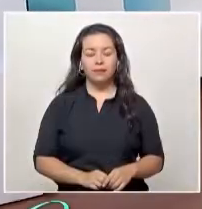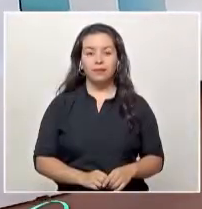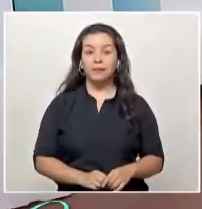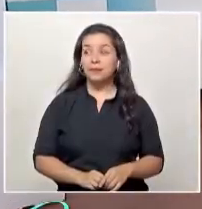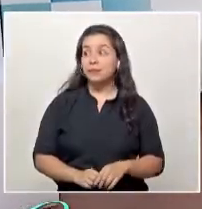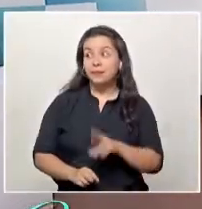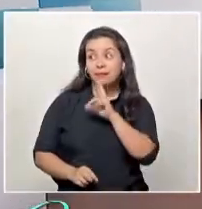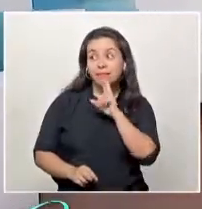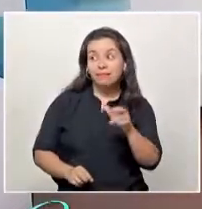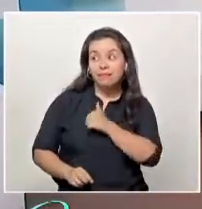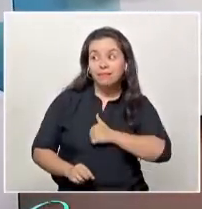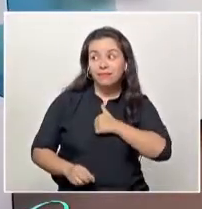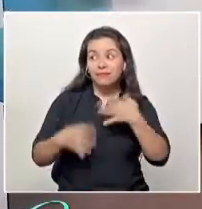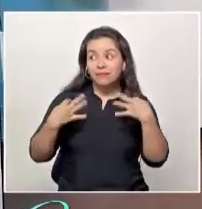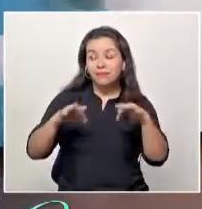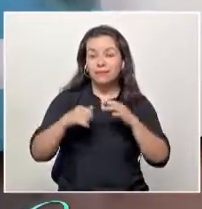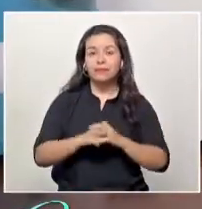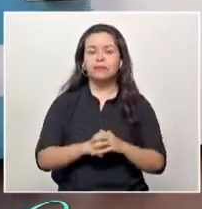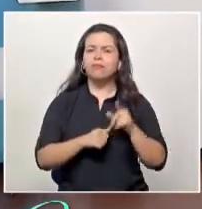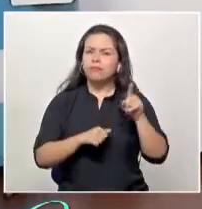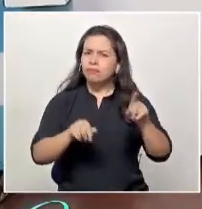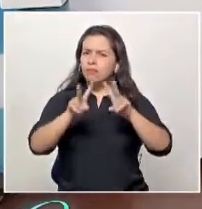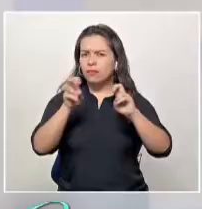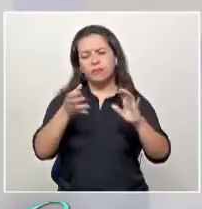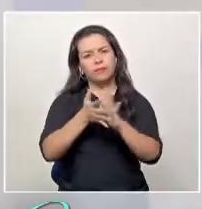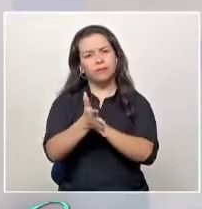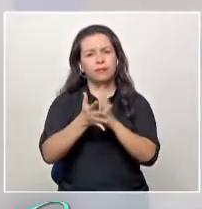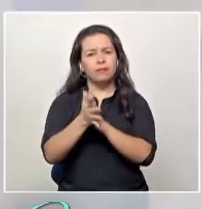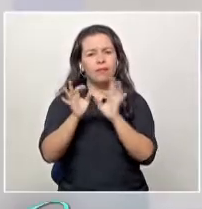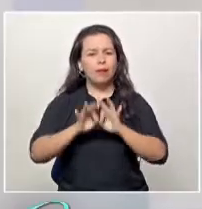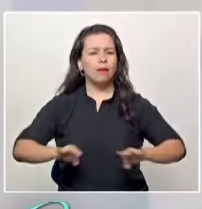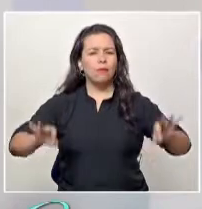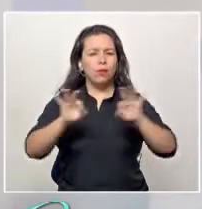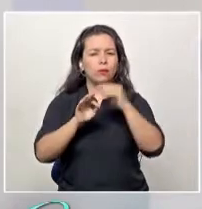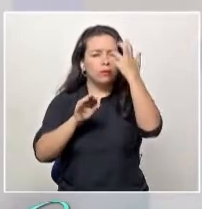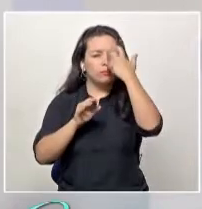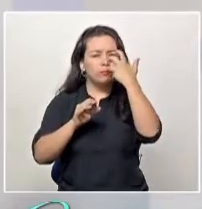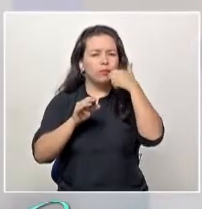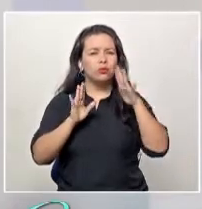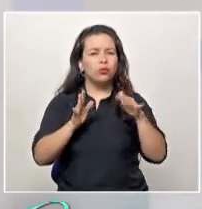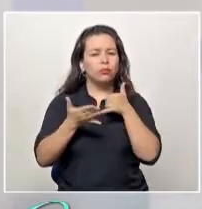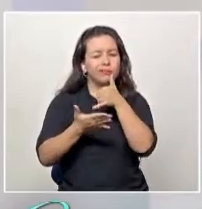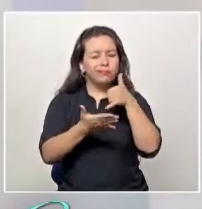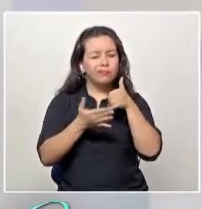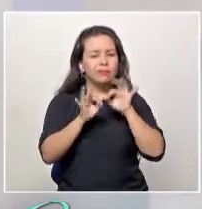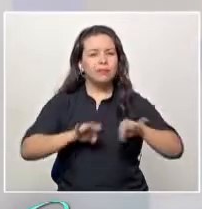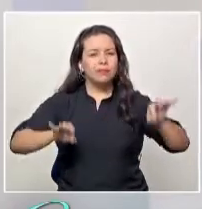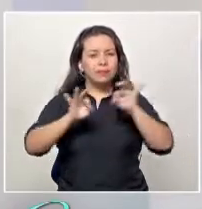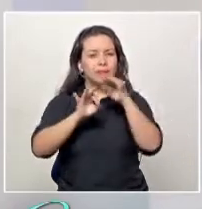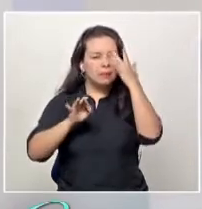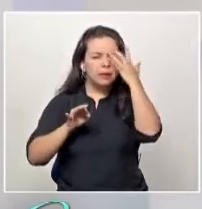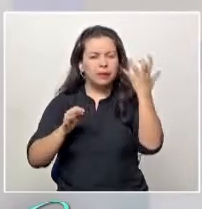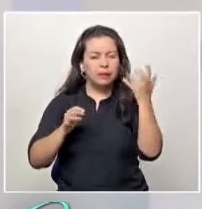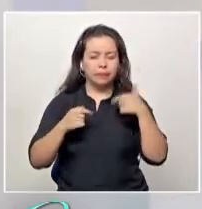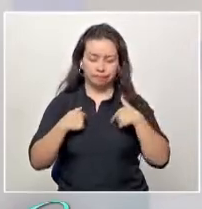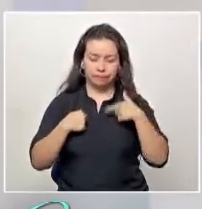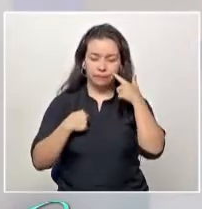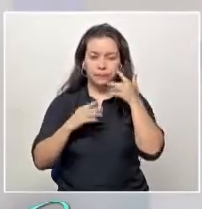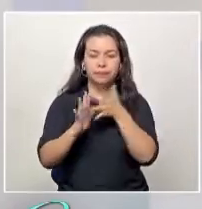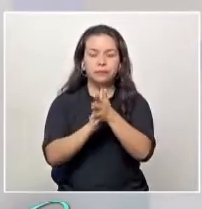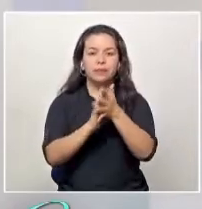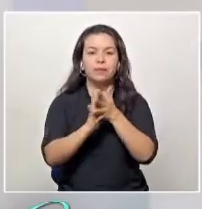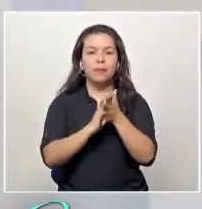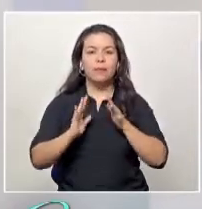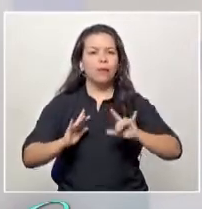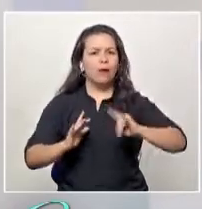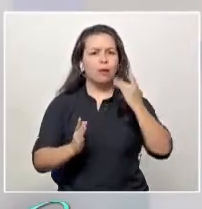Respuesta Claudia en Palmira. El tema, mire, ¿por qué son importantes los exámenes de laboratorio? Resulta que ella ve que algo